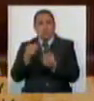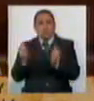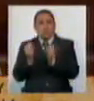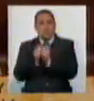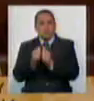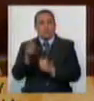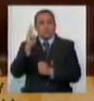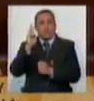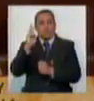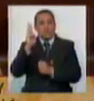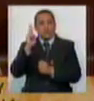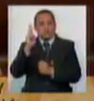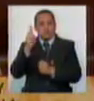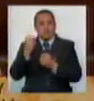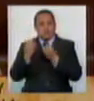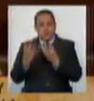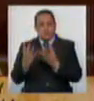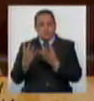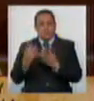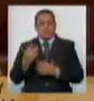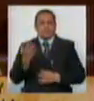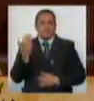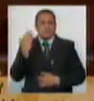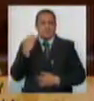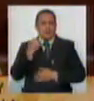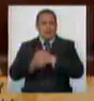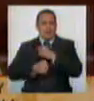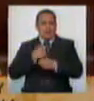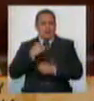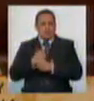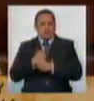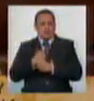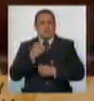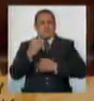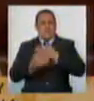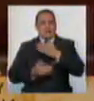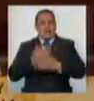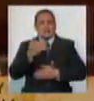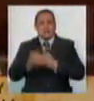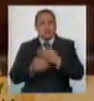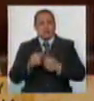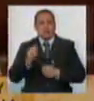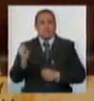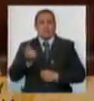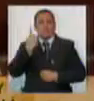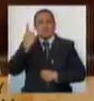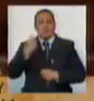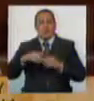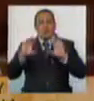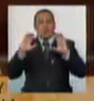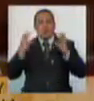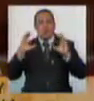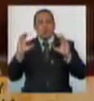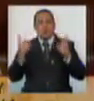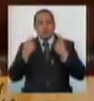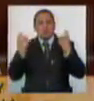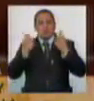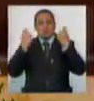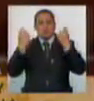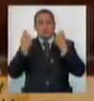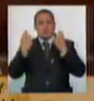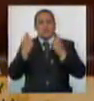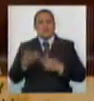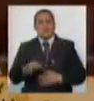docentes. En el último año se han llevado a cabo los primeros concursos de ascenso después de 20